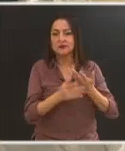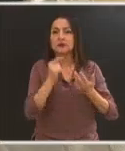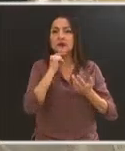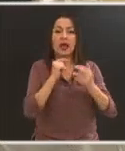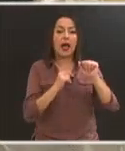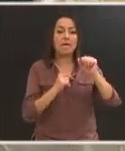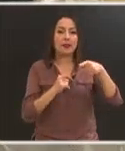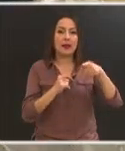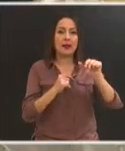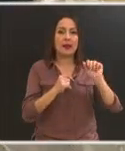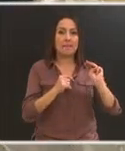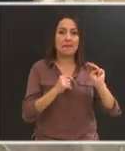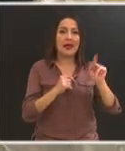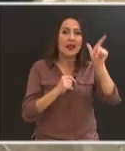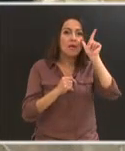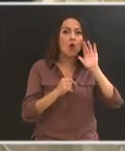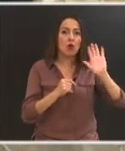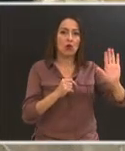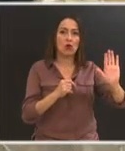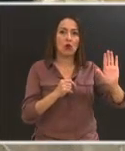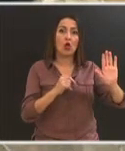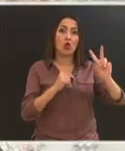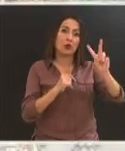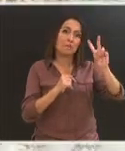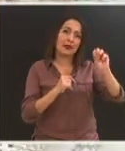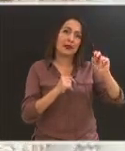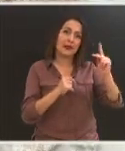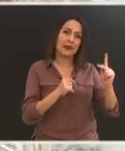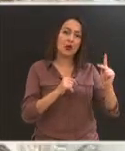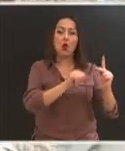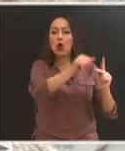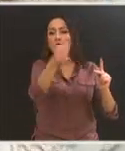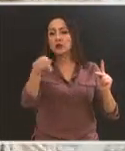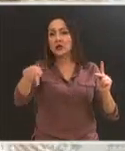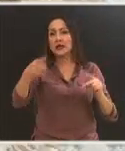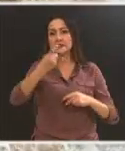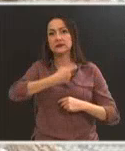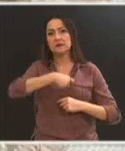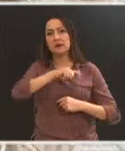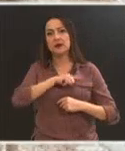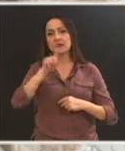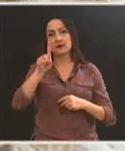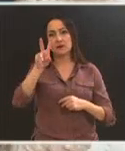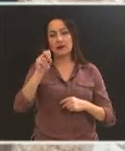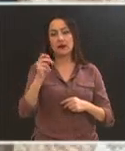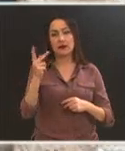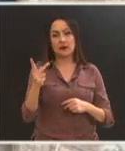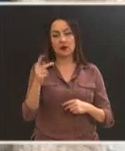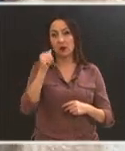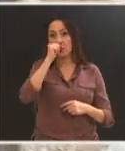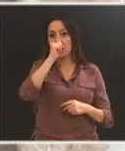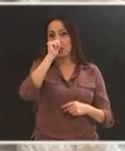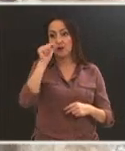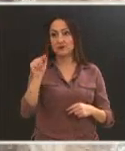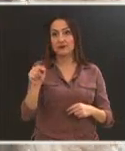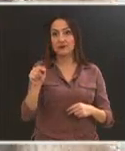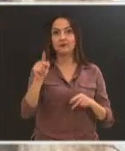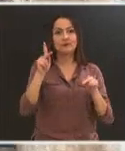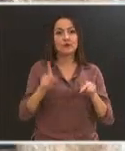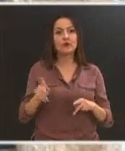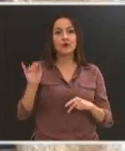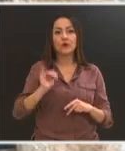APM Terminals de 220 kilos de droga y otra en España por 120 kilos de droga. A esta gente